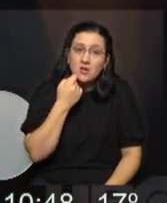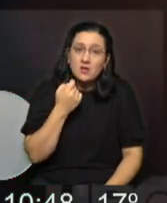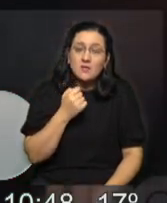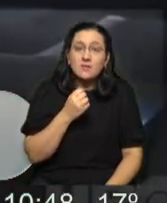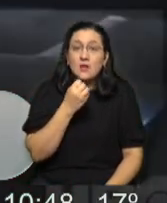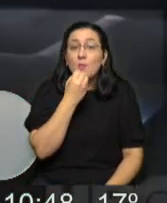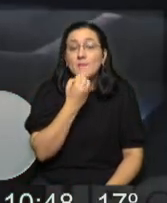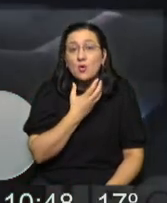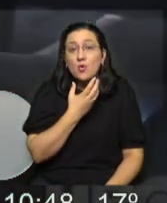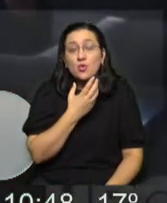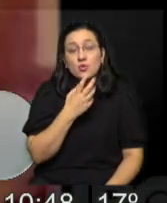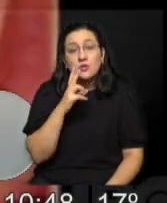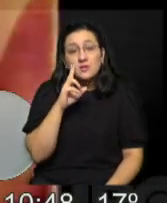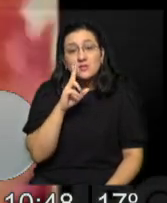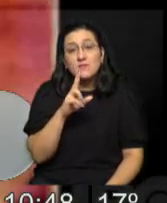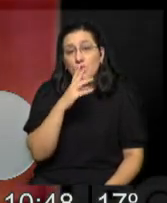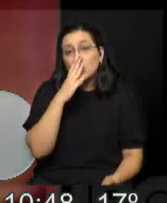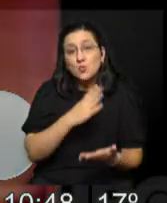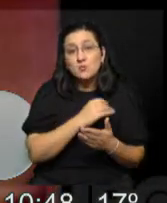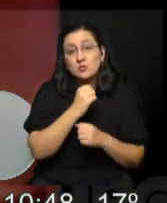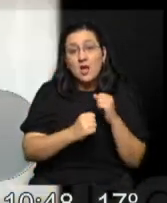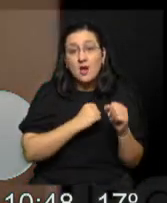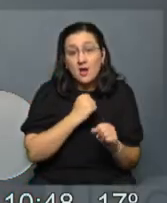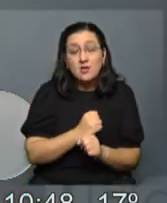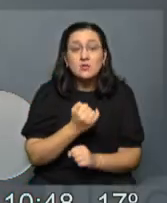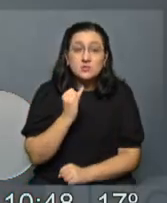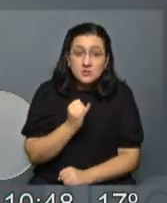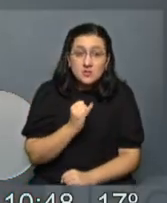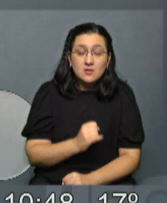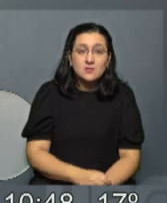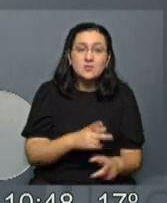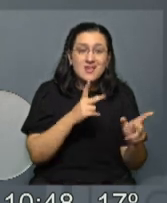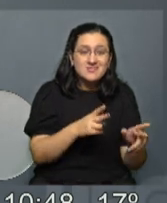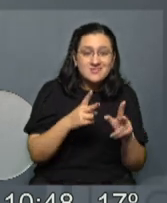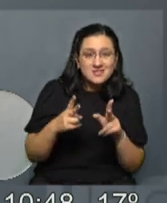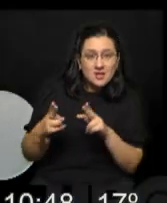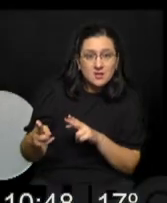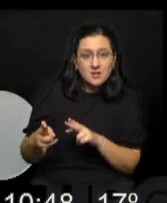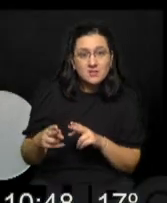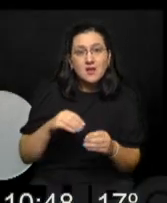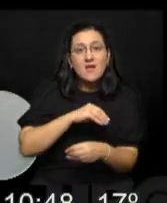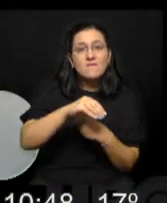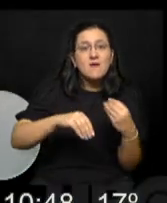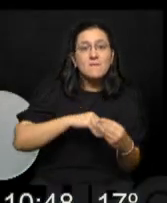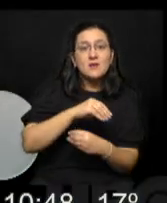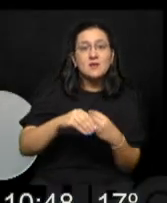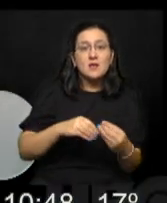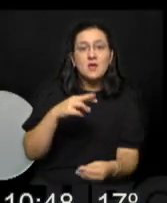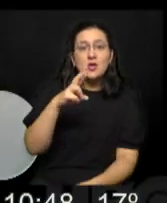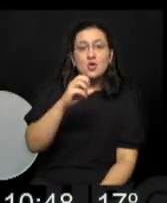lo mejor que se ha visto en los últimos tiempos, sí, sin duda, esta saga de la familia